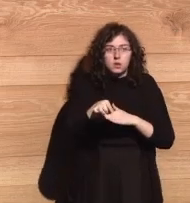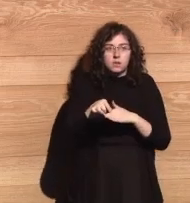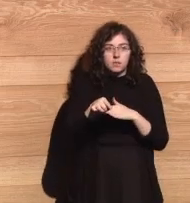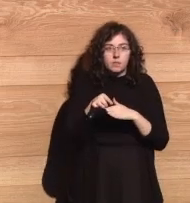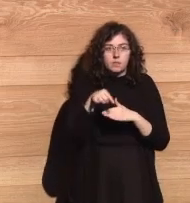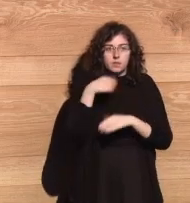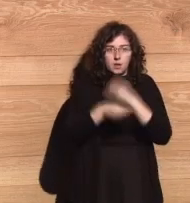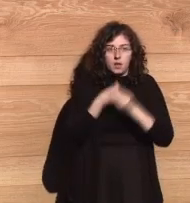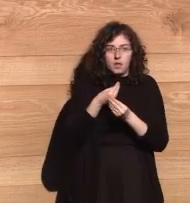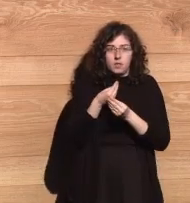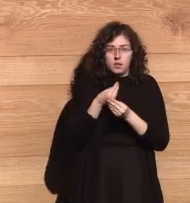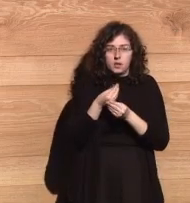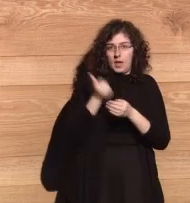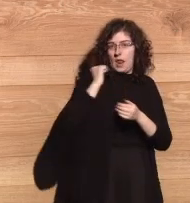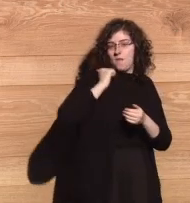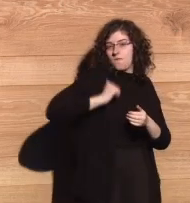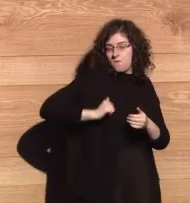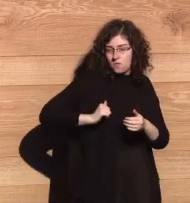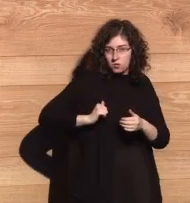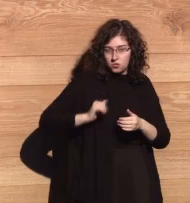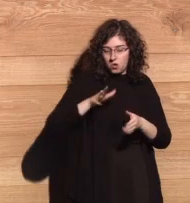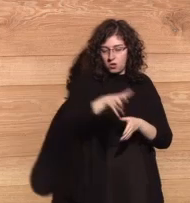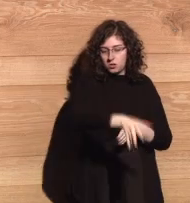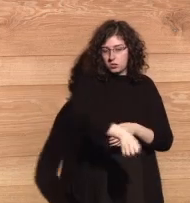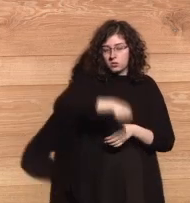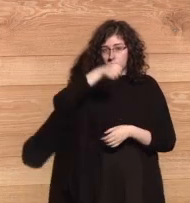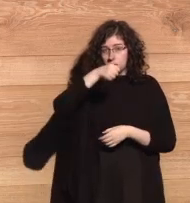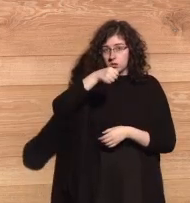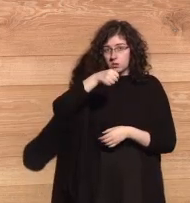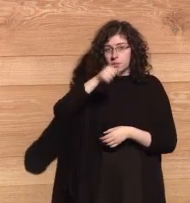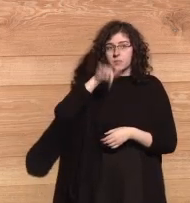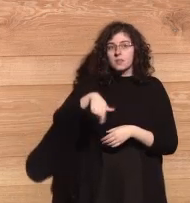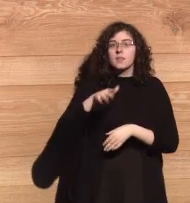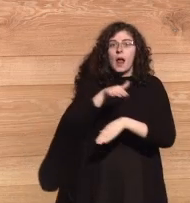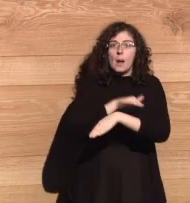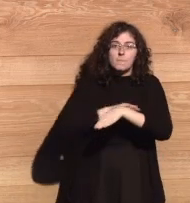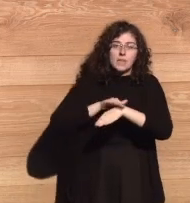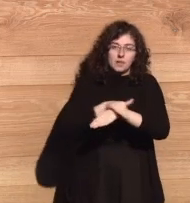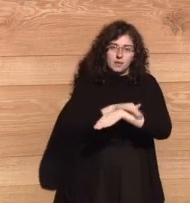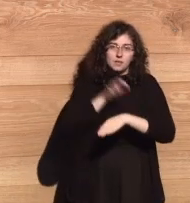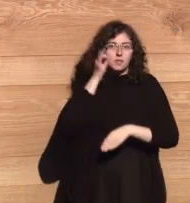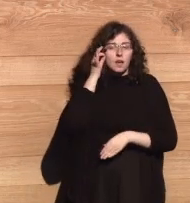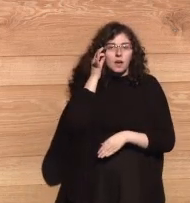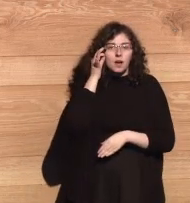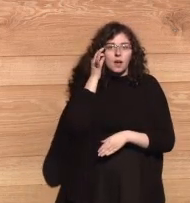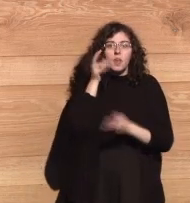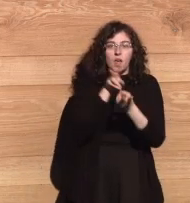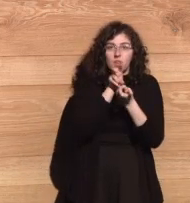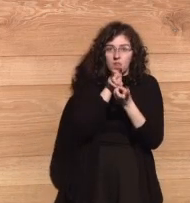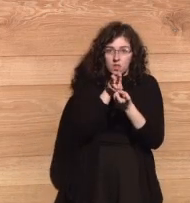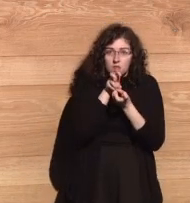la galantería de cogerle el bolso y esa es la ministra de